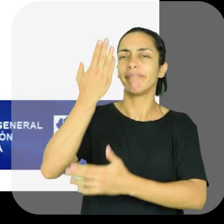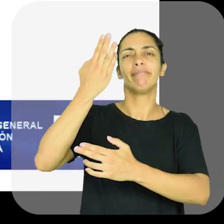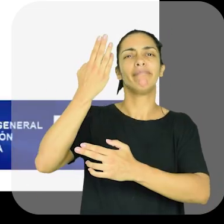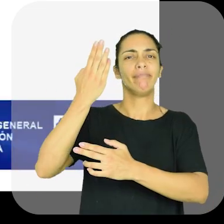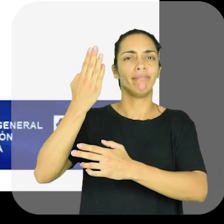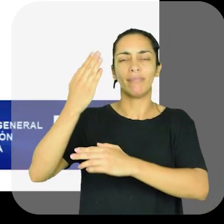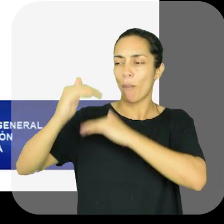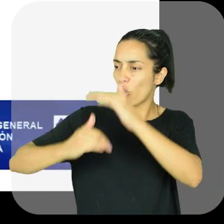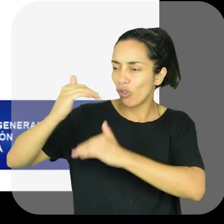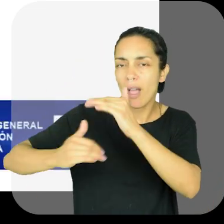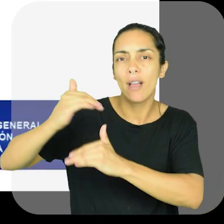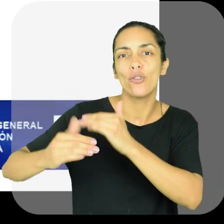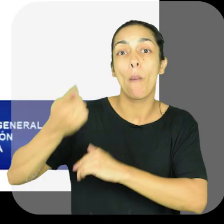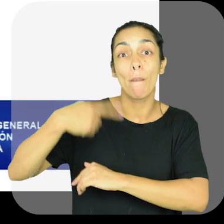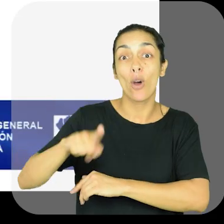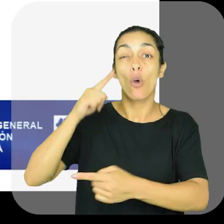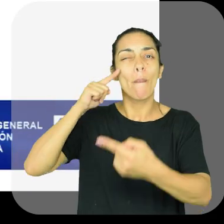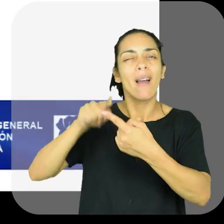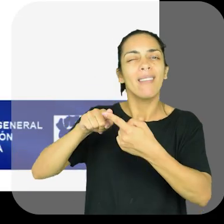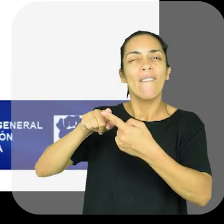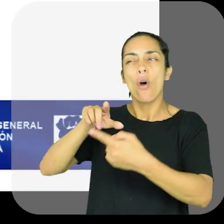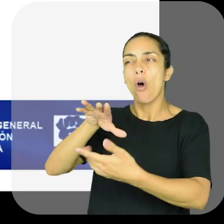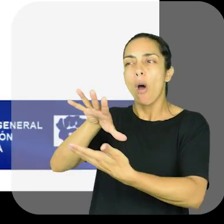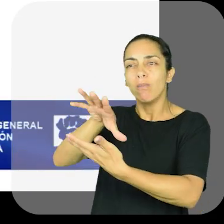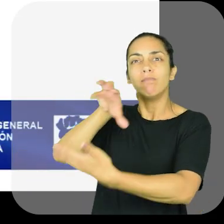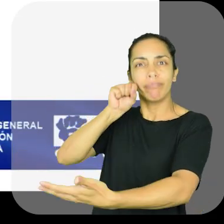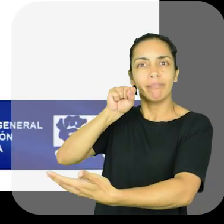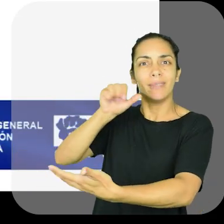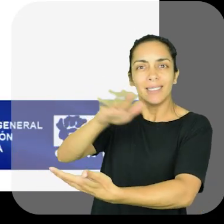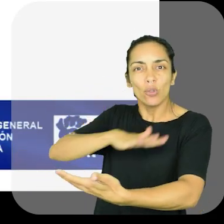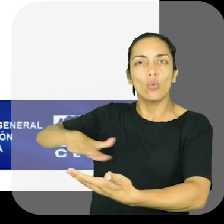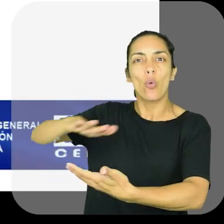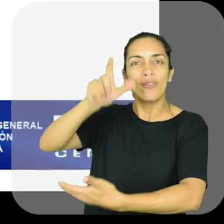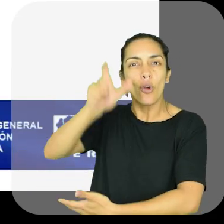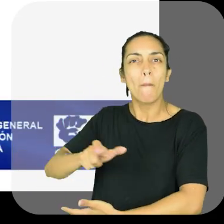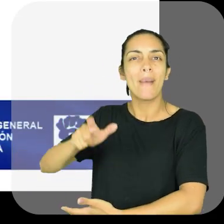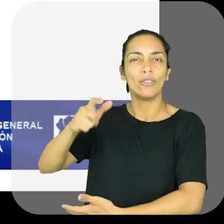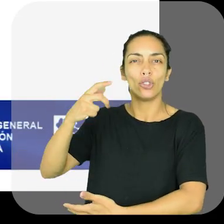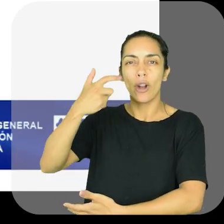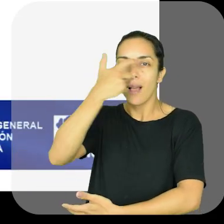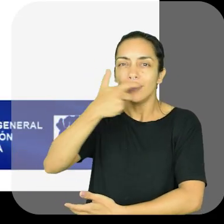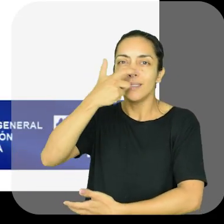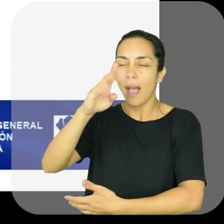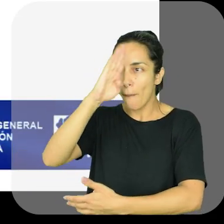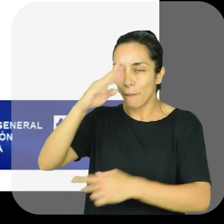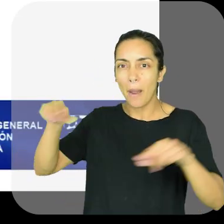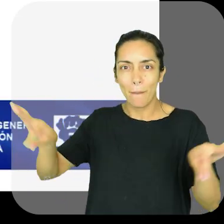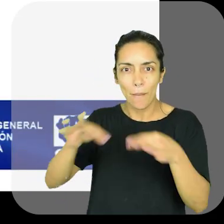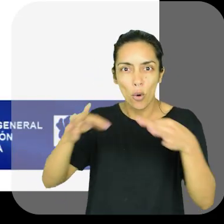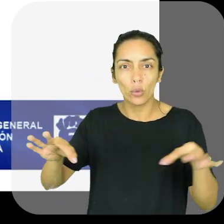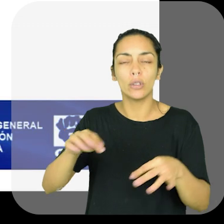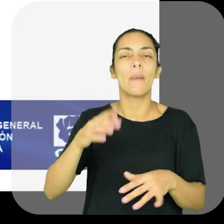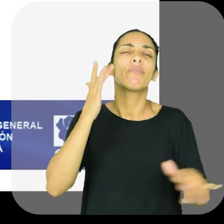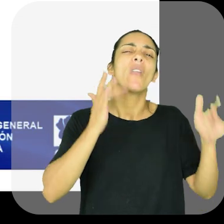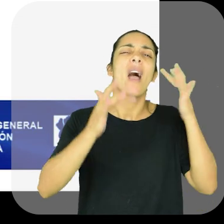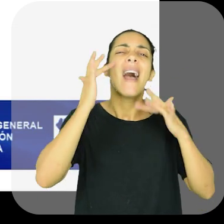el objetivo busca comprender. Y aquí entonces empiezo a ampliar un poquito la ruta metodológica. La ortografía es